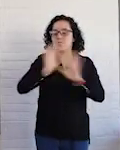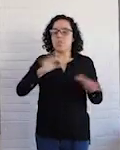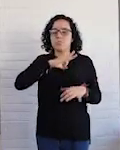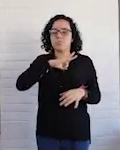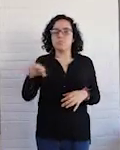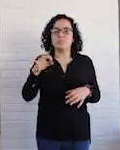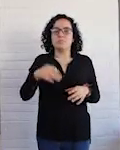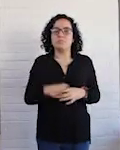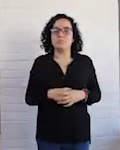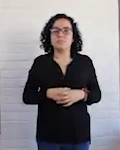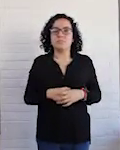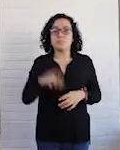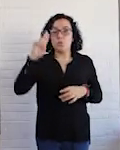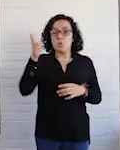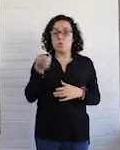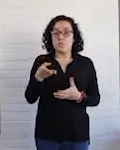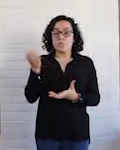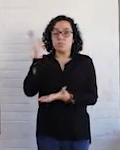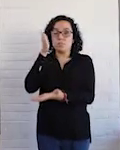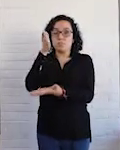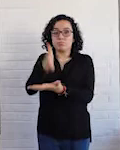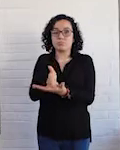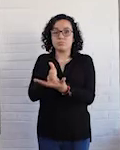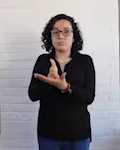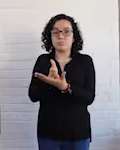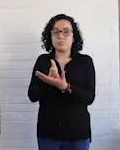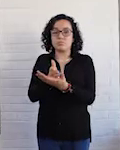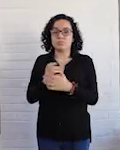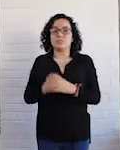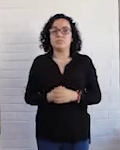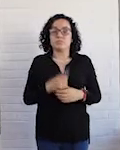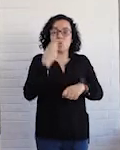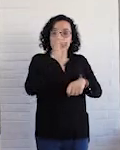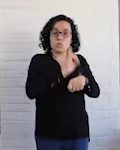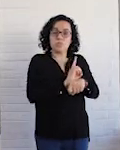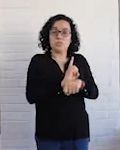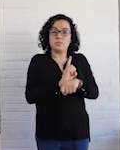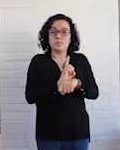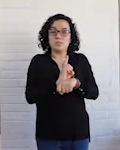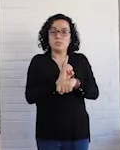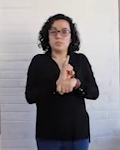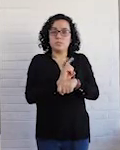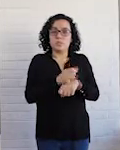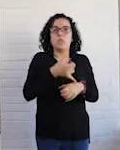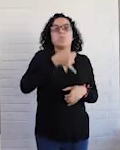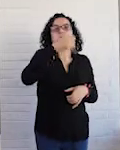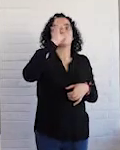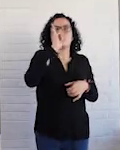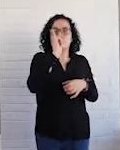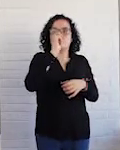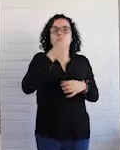a la universidad y ya a partir, fíjense, de un día al otro, en un día pueden beber,